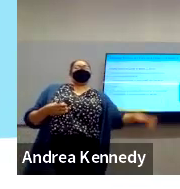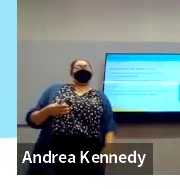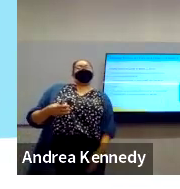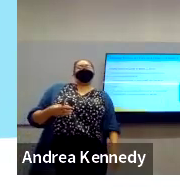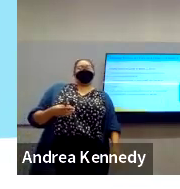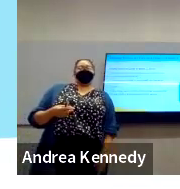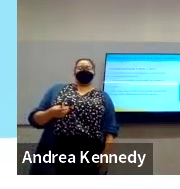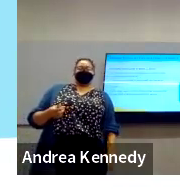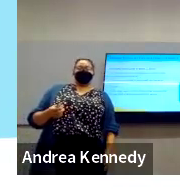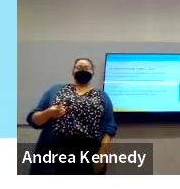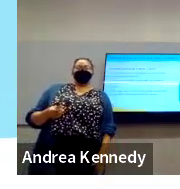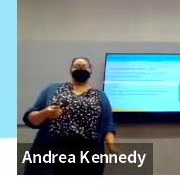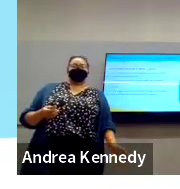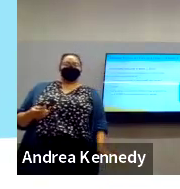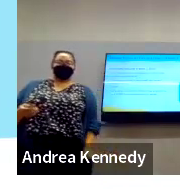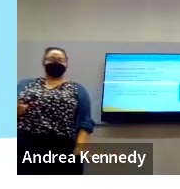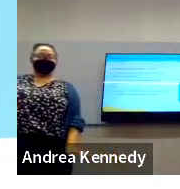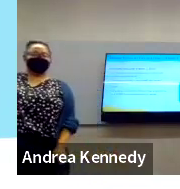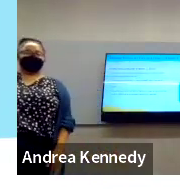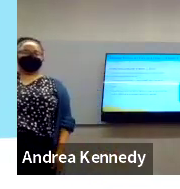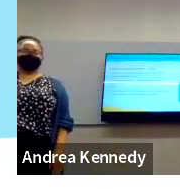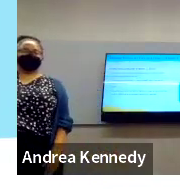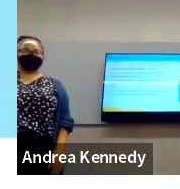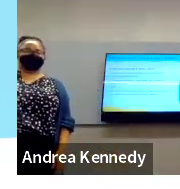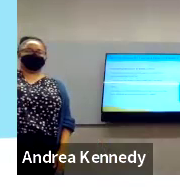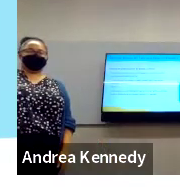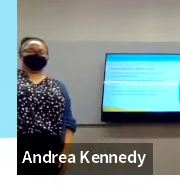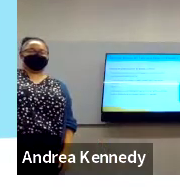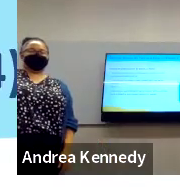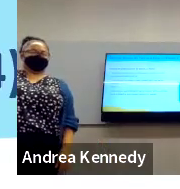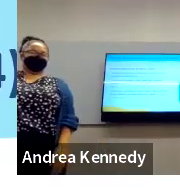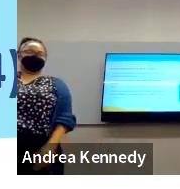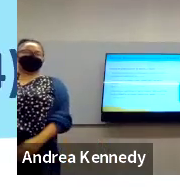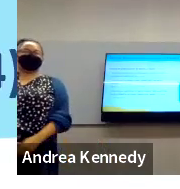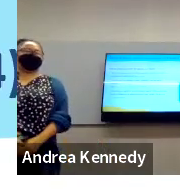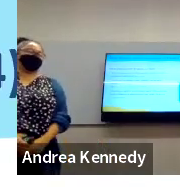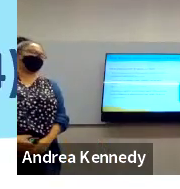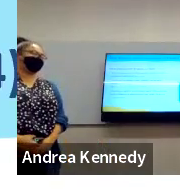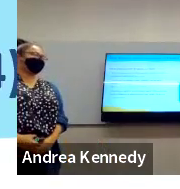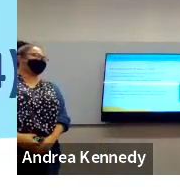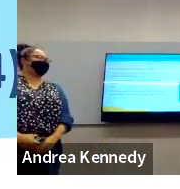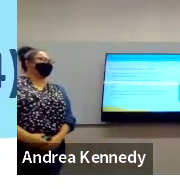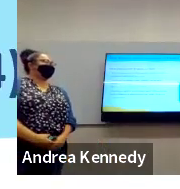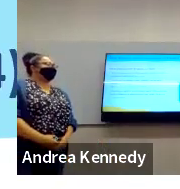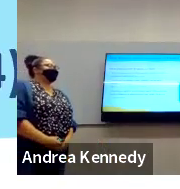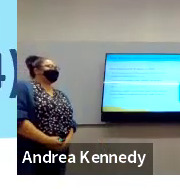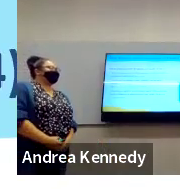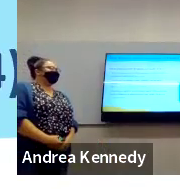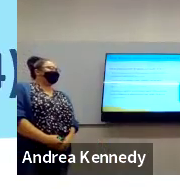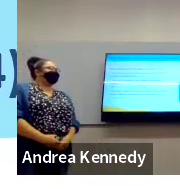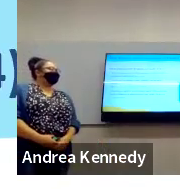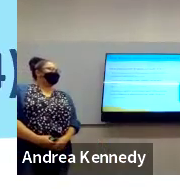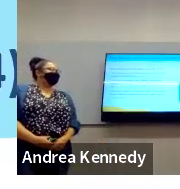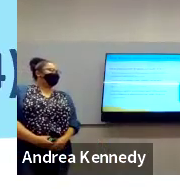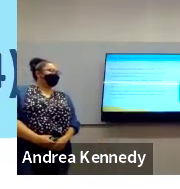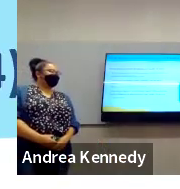straight to the actual company, those are exempt. Para los arrendamientos existentes, quiere decir